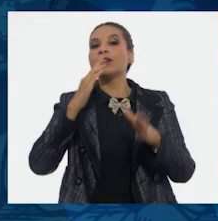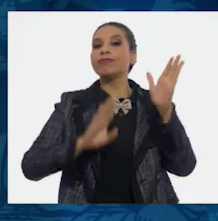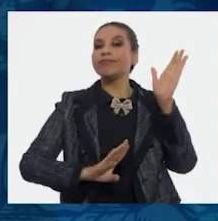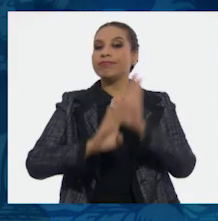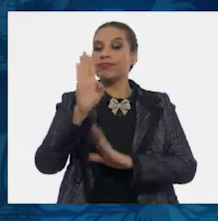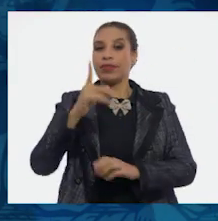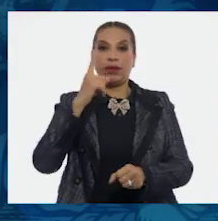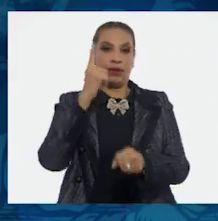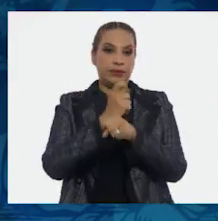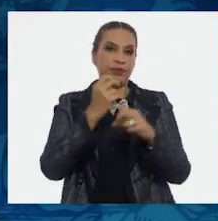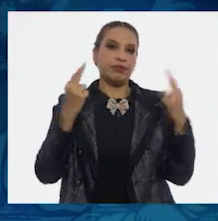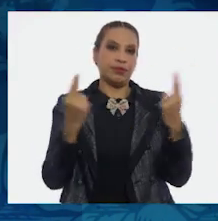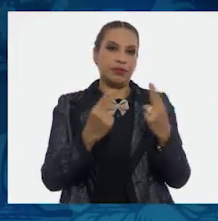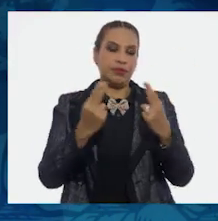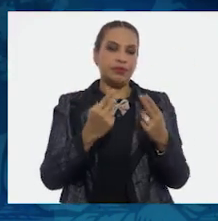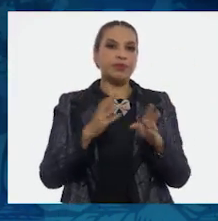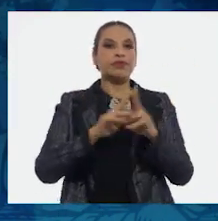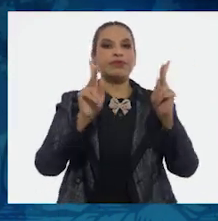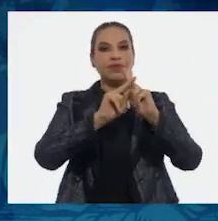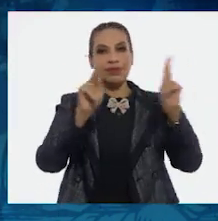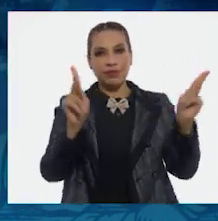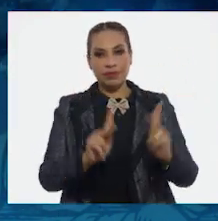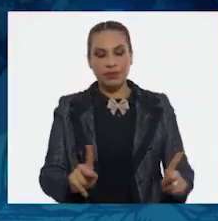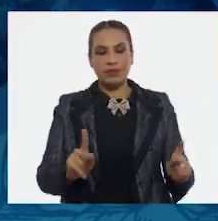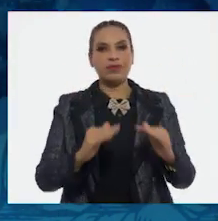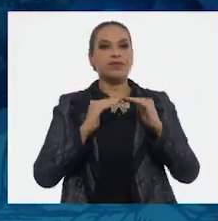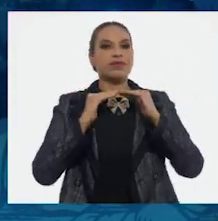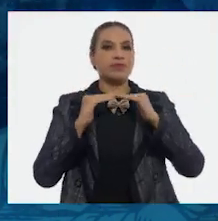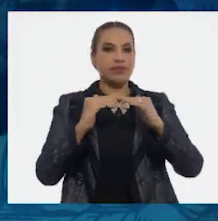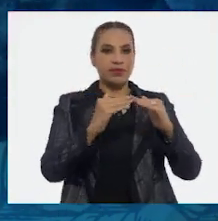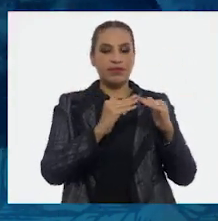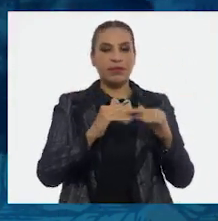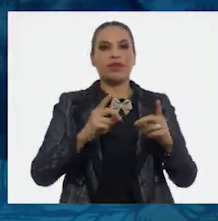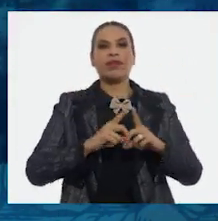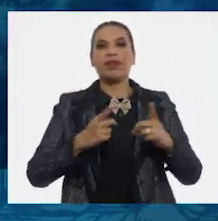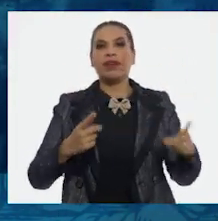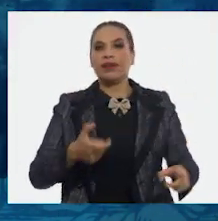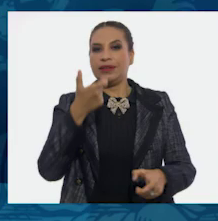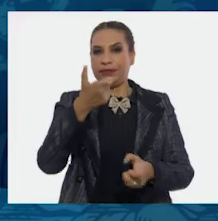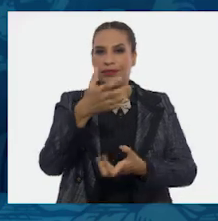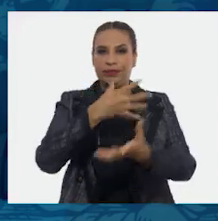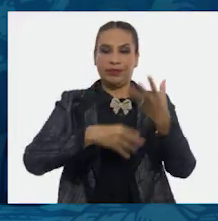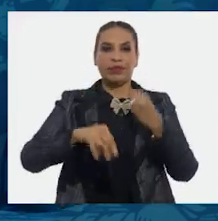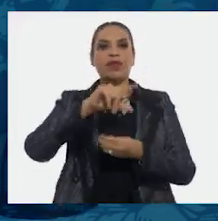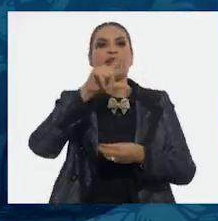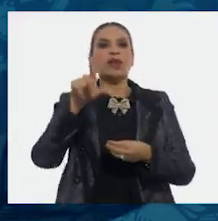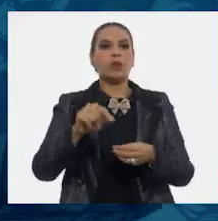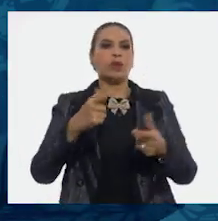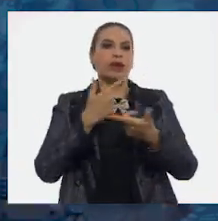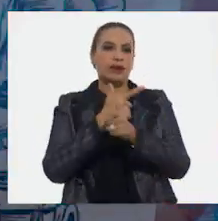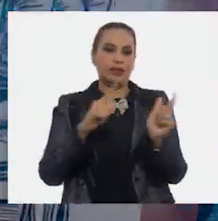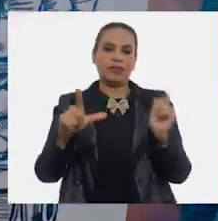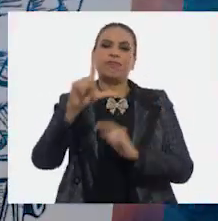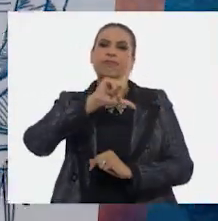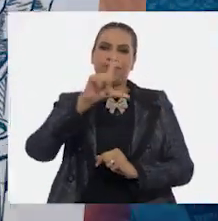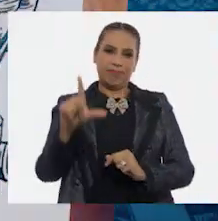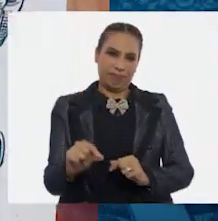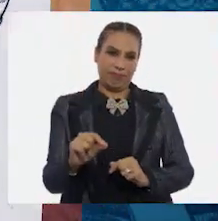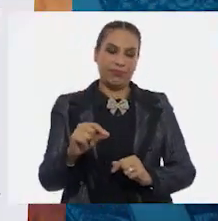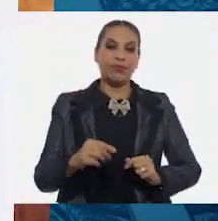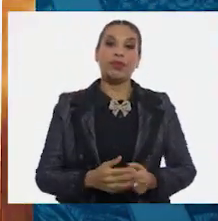que primero era necesario imponer la paz, la estabilidad y el desarrollo económico y que la libertad llegaría